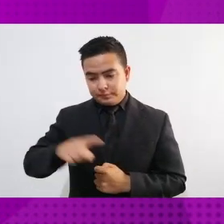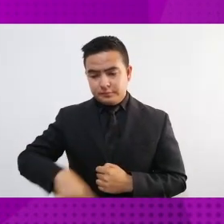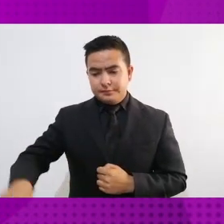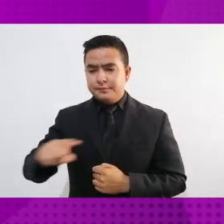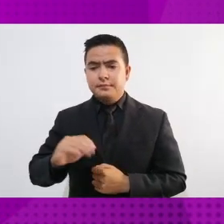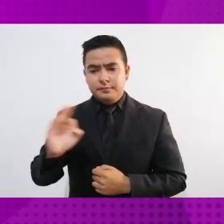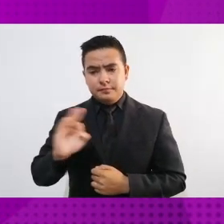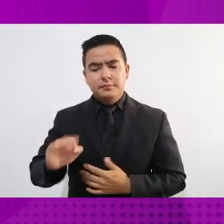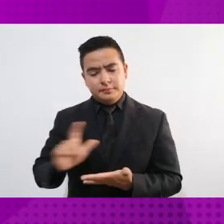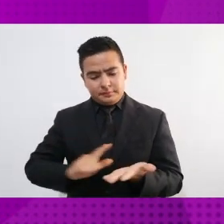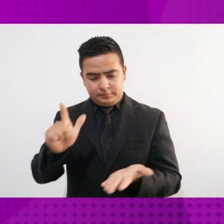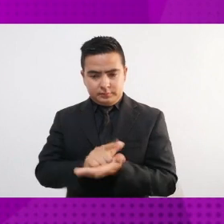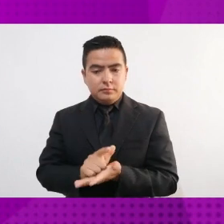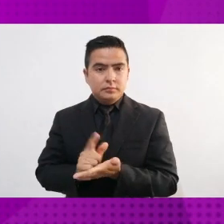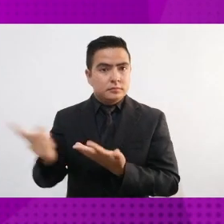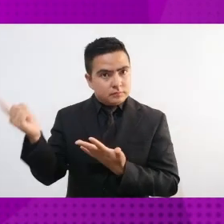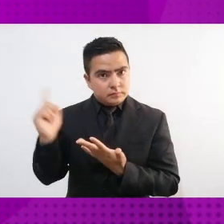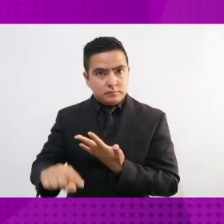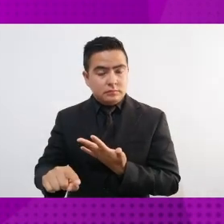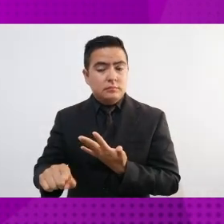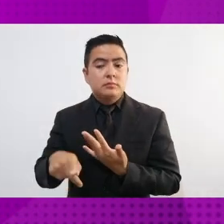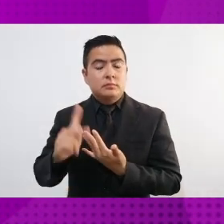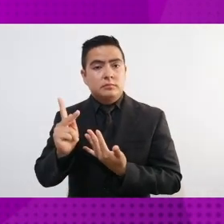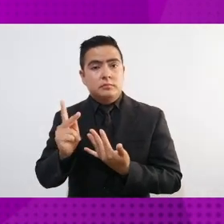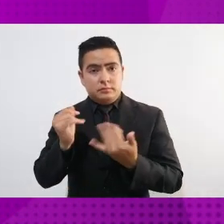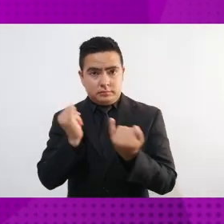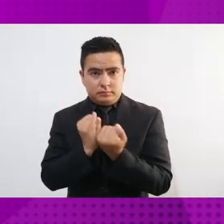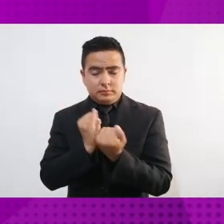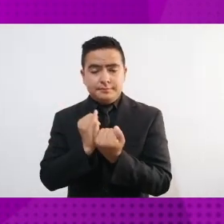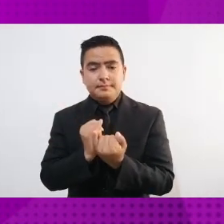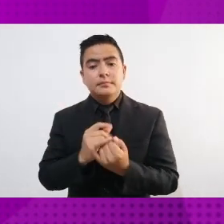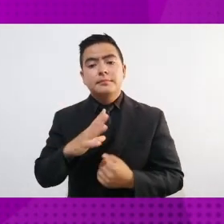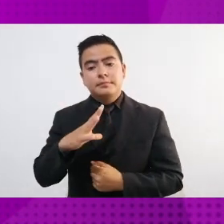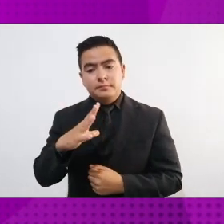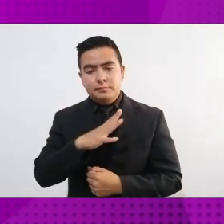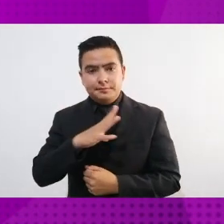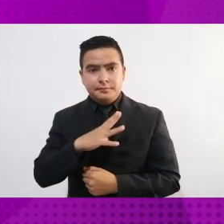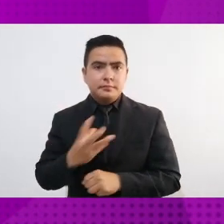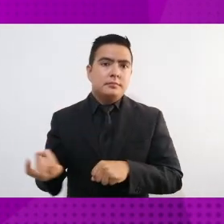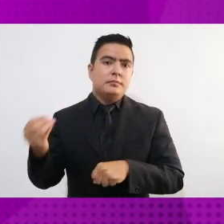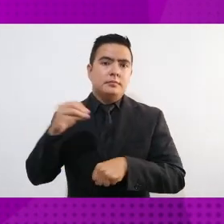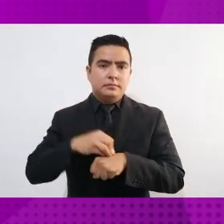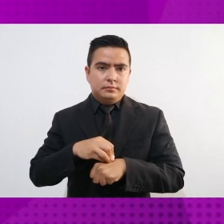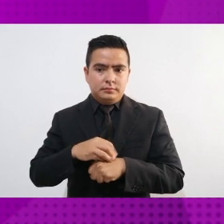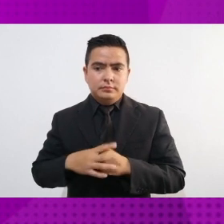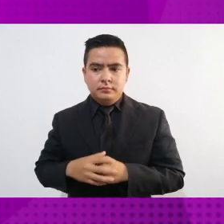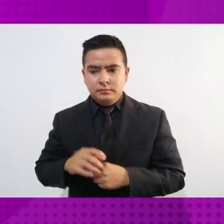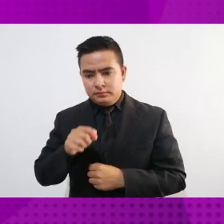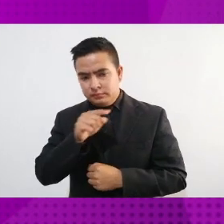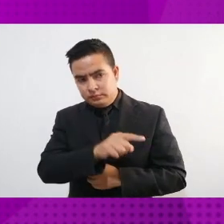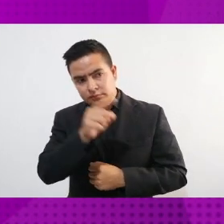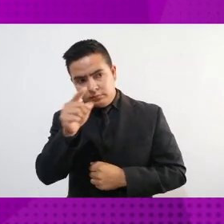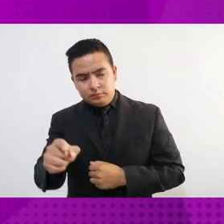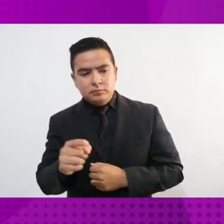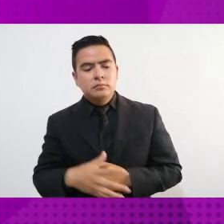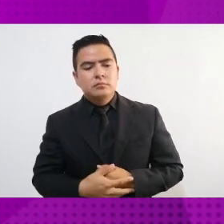es la legislación, también tenemos que tomar en cuenta que nuestros legisladores también cumplen una función de control